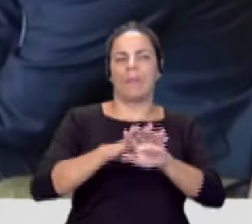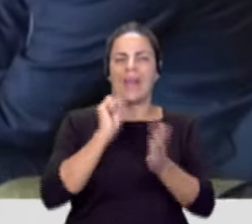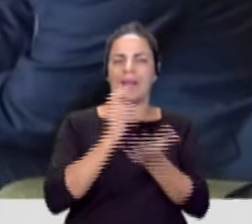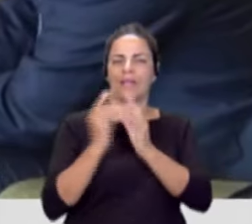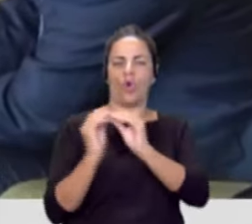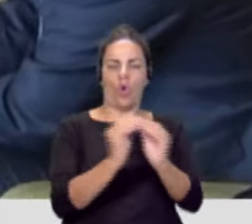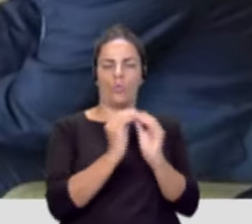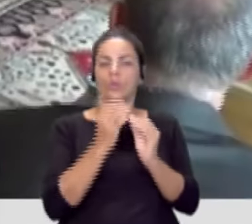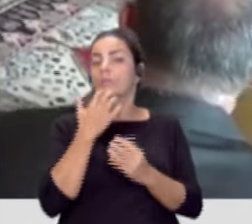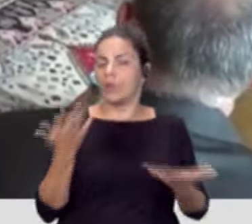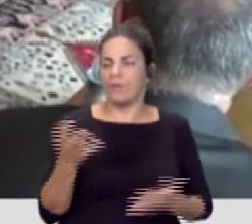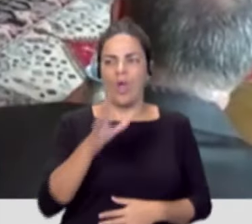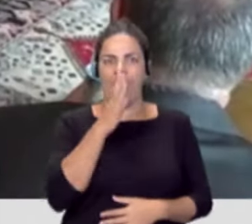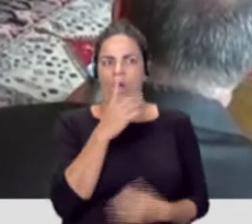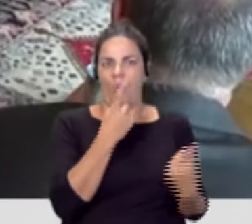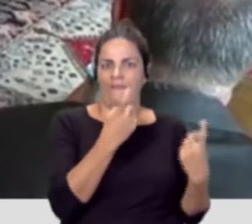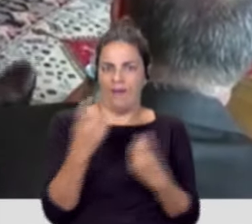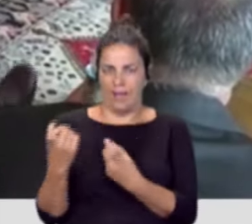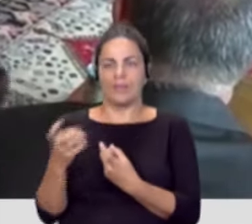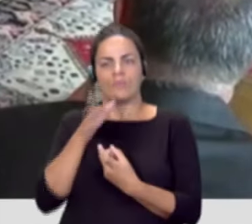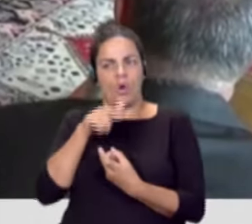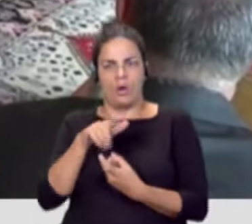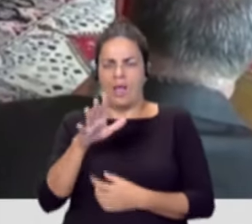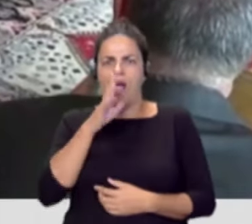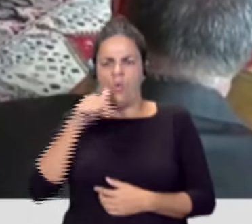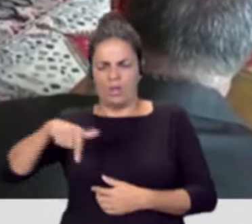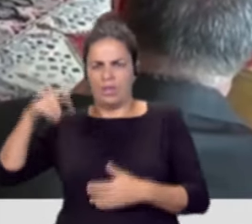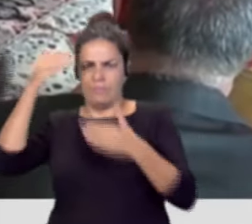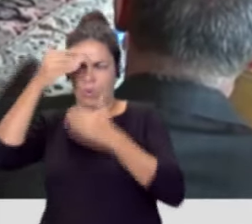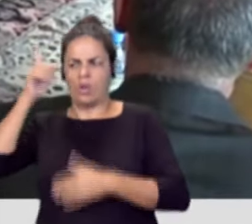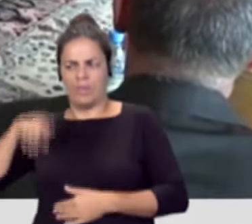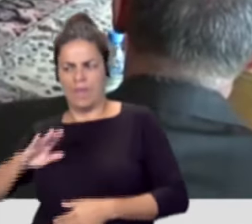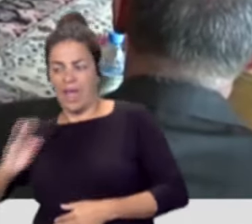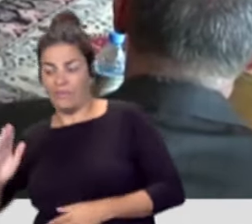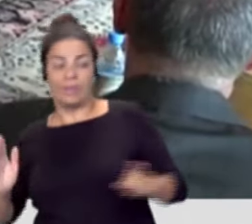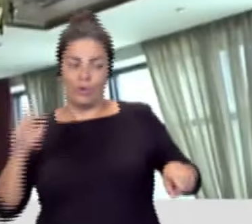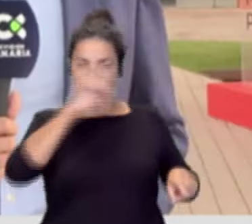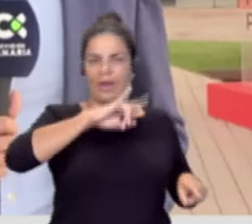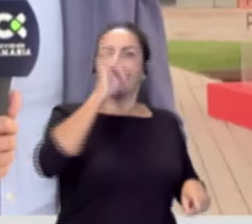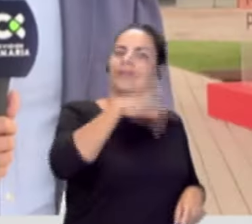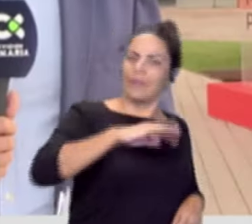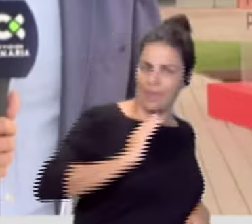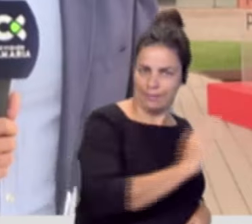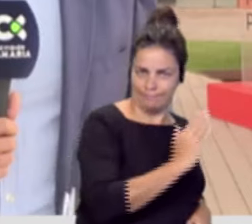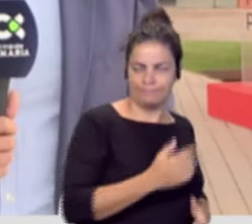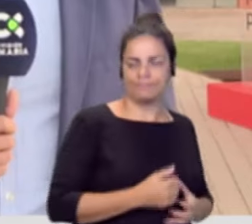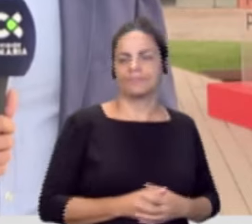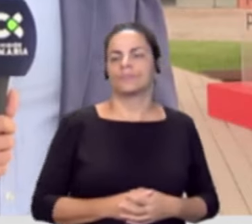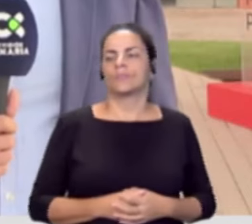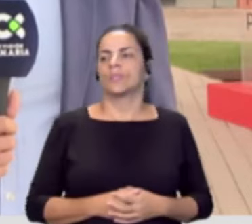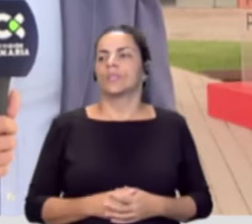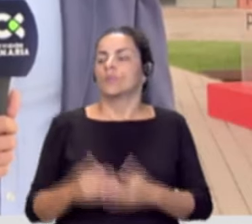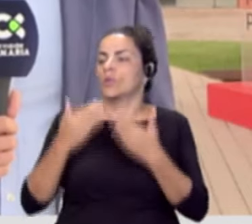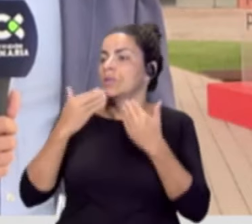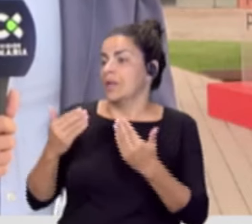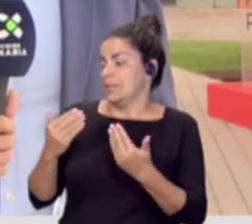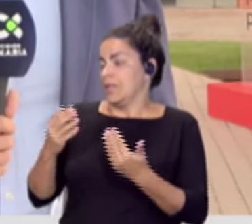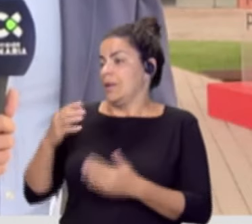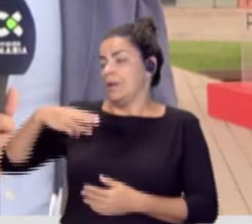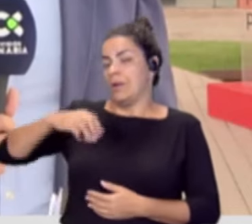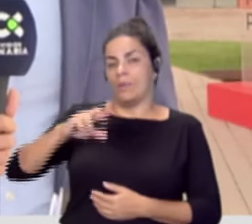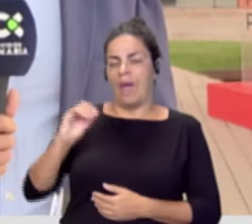la escasez de agua, un problema que afecta aquí en Marruecos, pero también al archipiélago. Gracias, Marc Ferrá, en directo